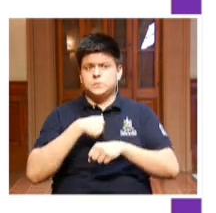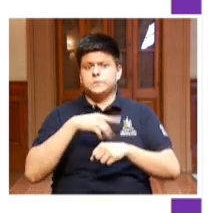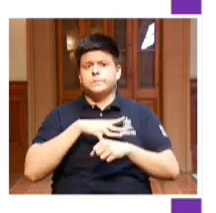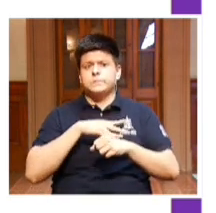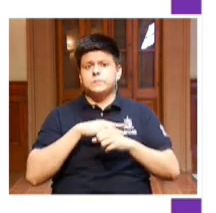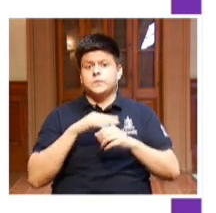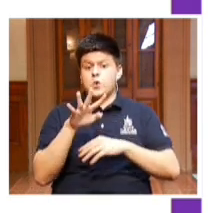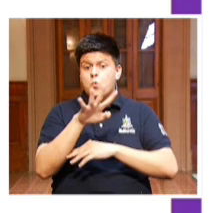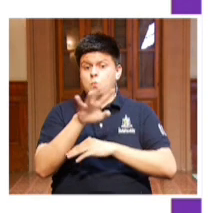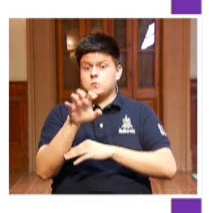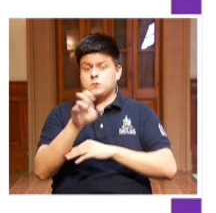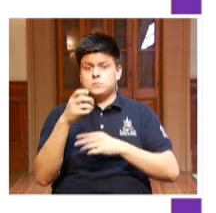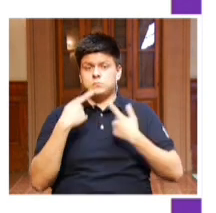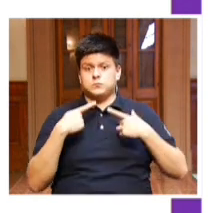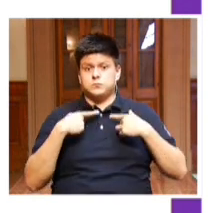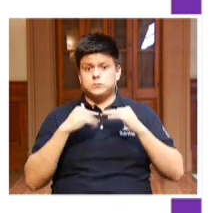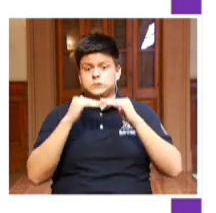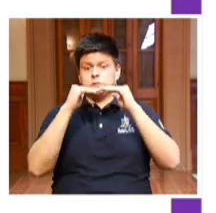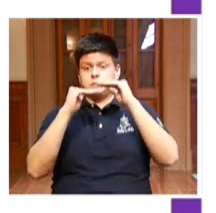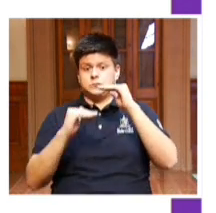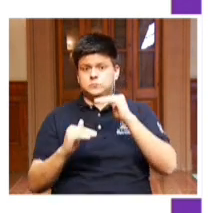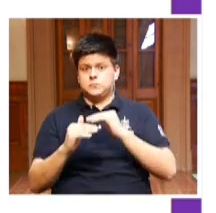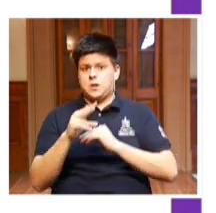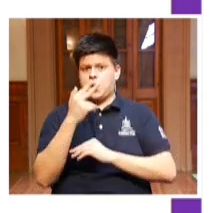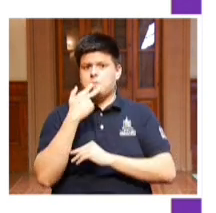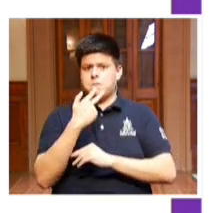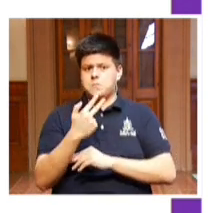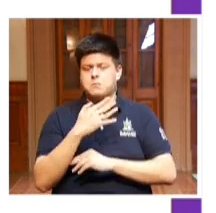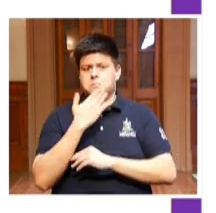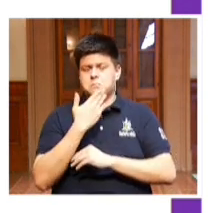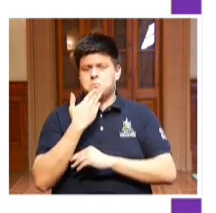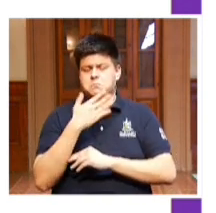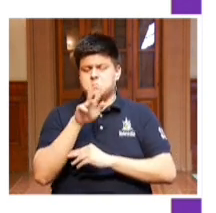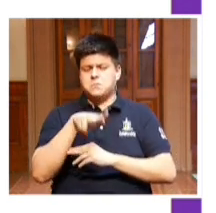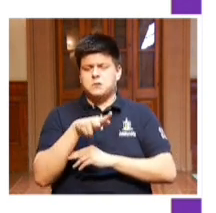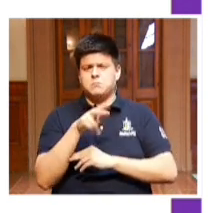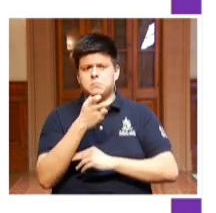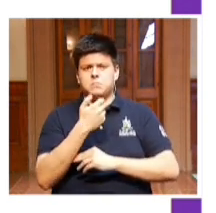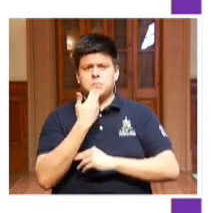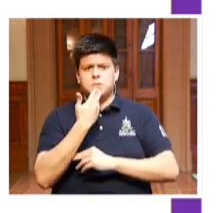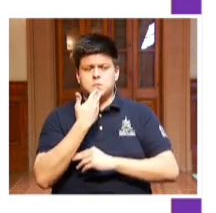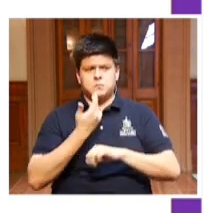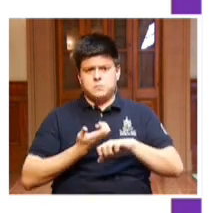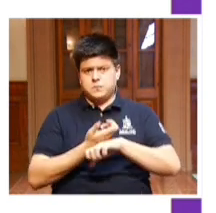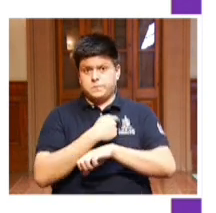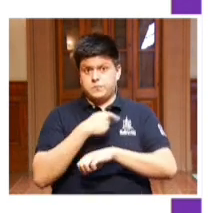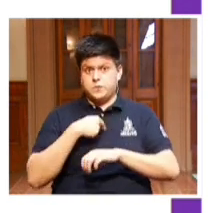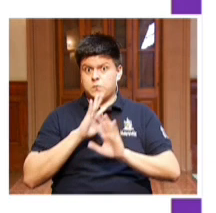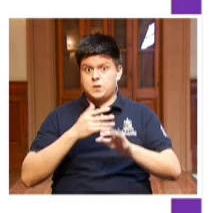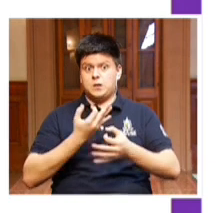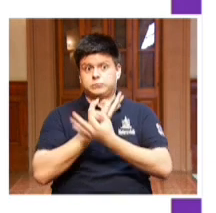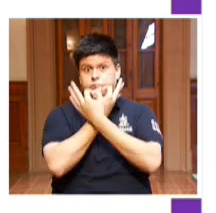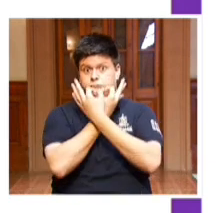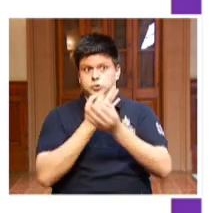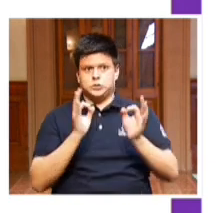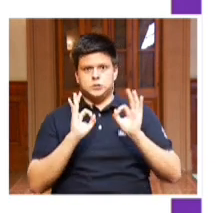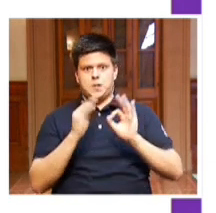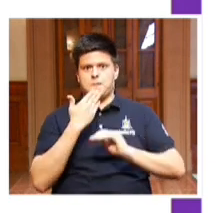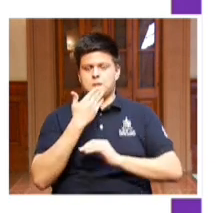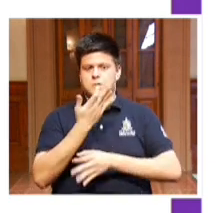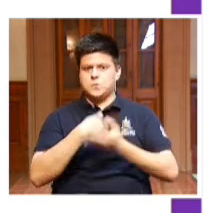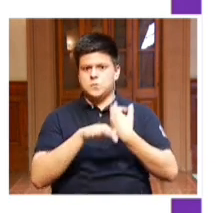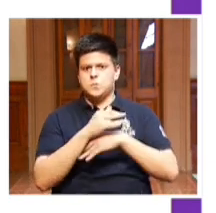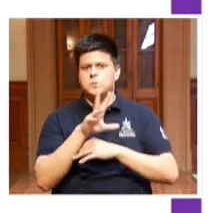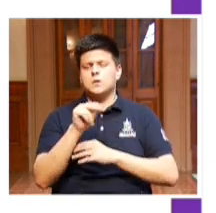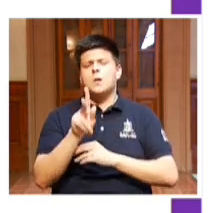los 400, que eso es bastante bueno para el estado. No hay que echar las campanas al vuelo todavía, pero